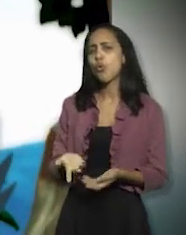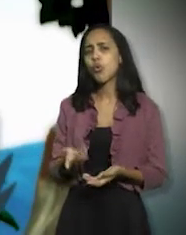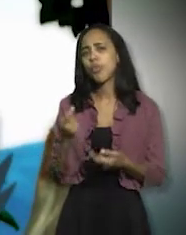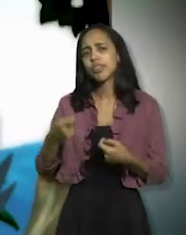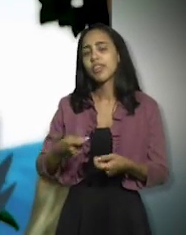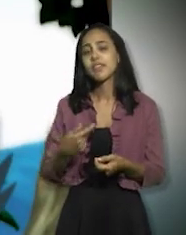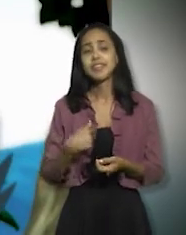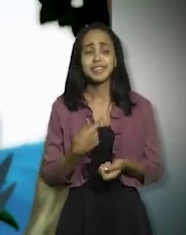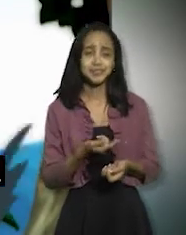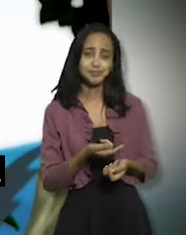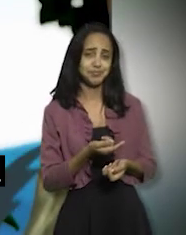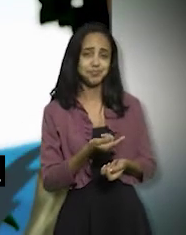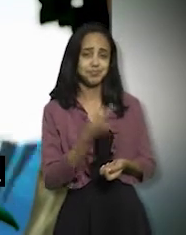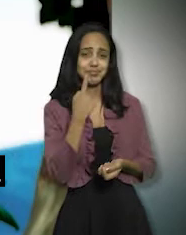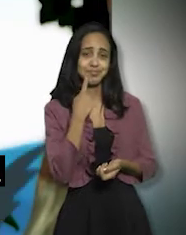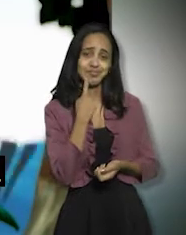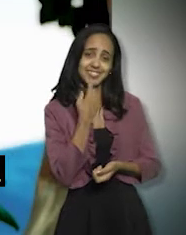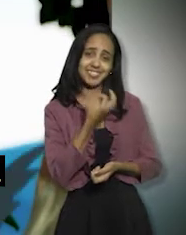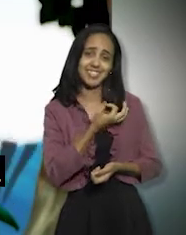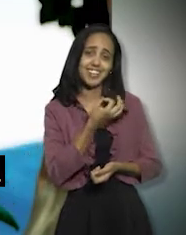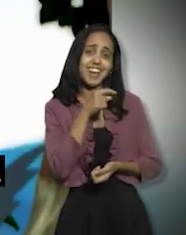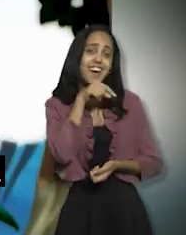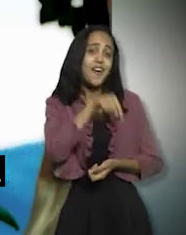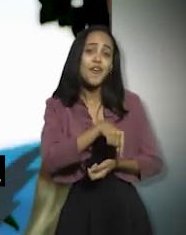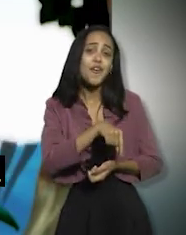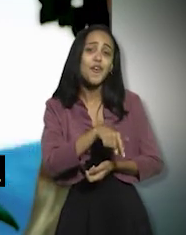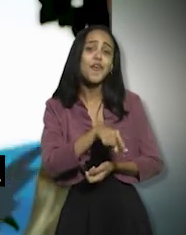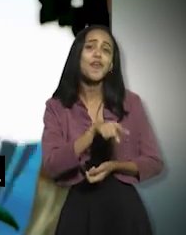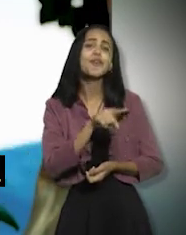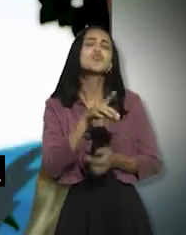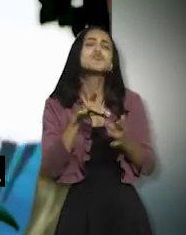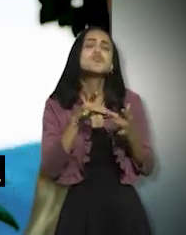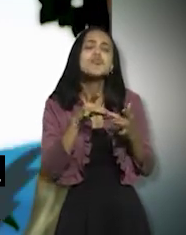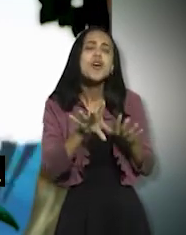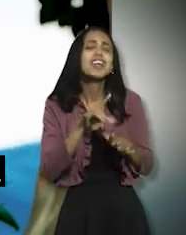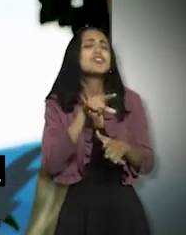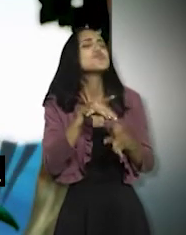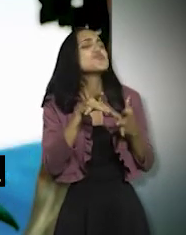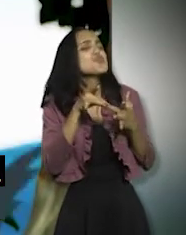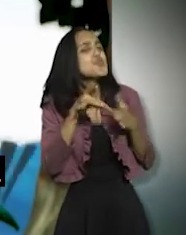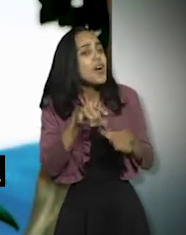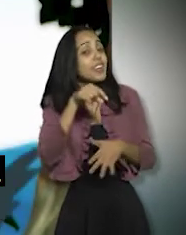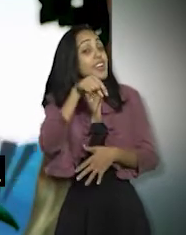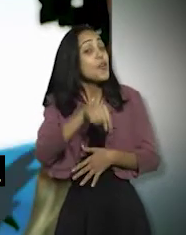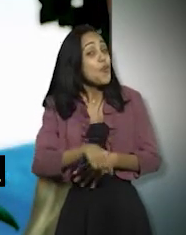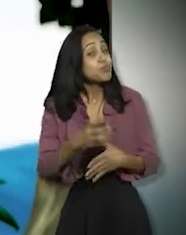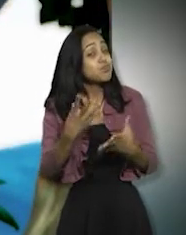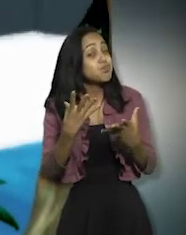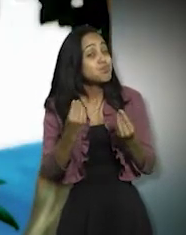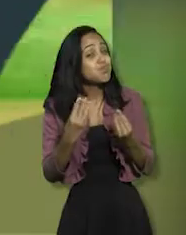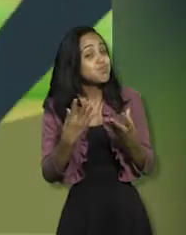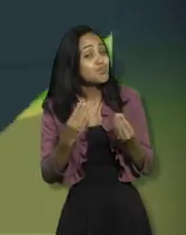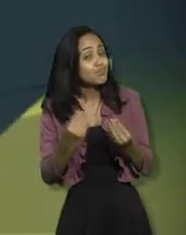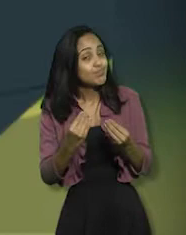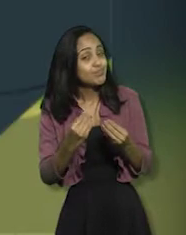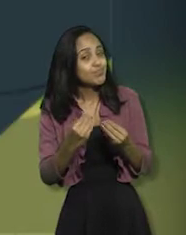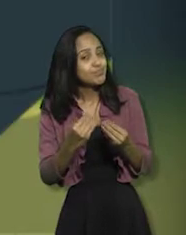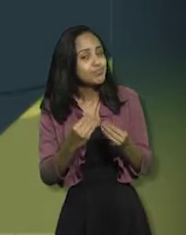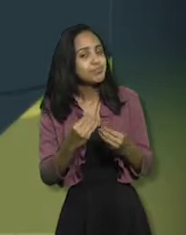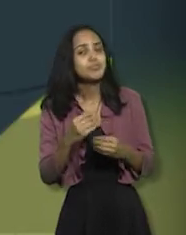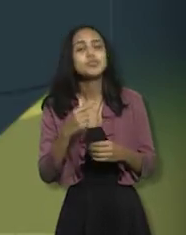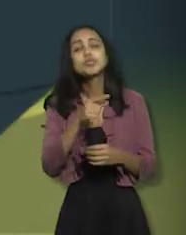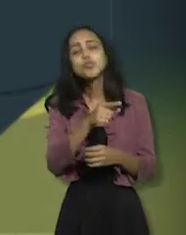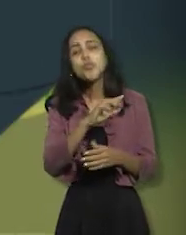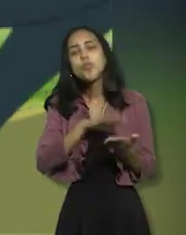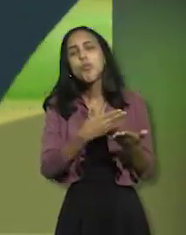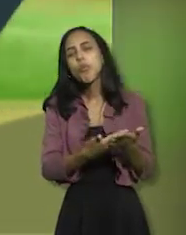¿Sabes? Hoy estás de mucha, pero muchísima suerte. ¿Qué me